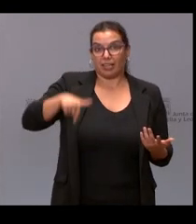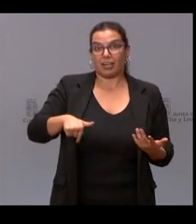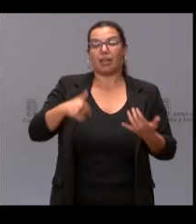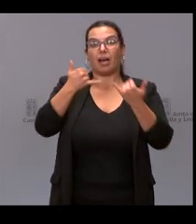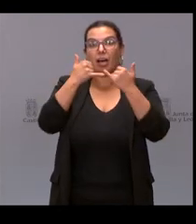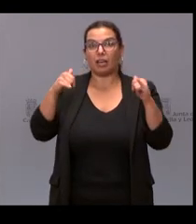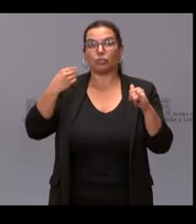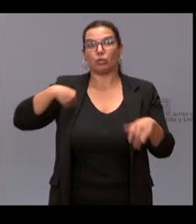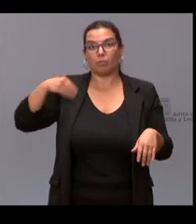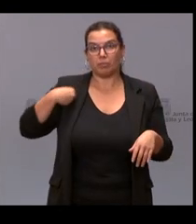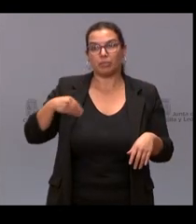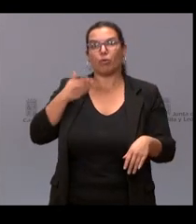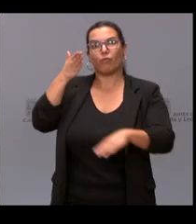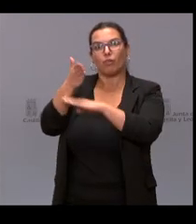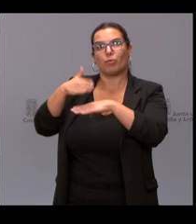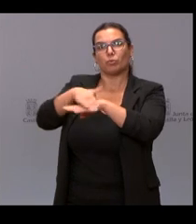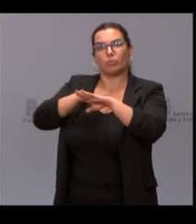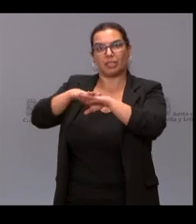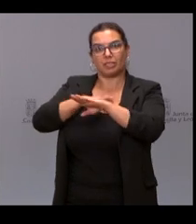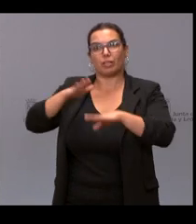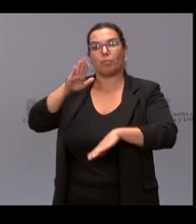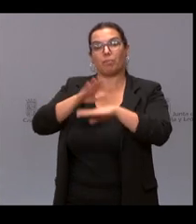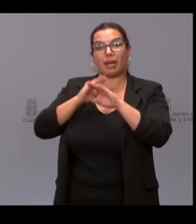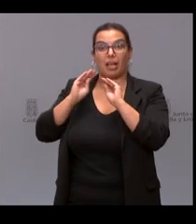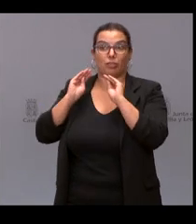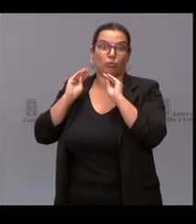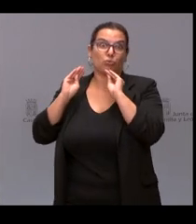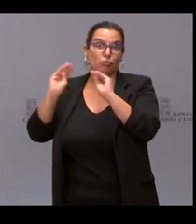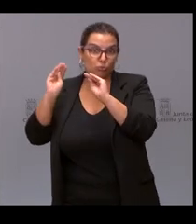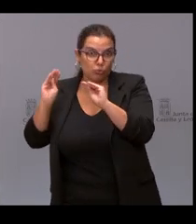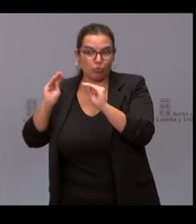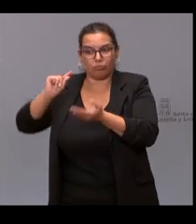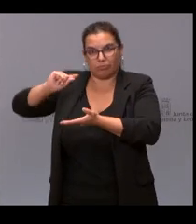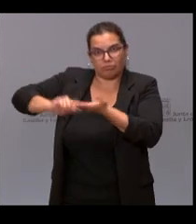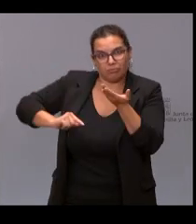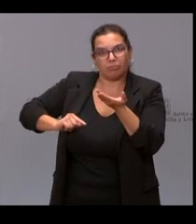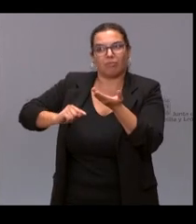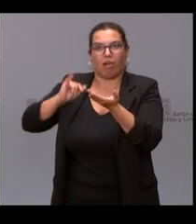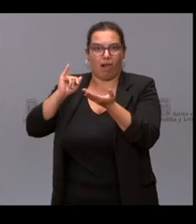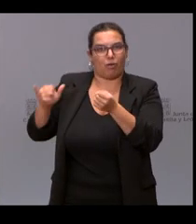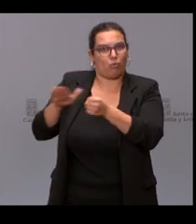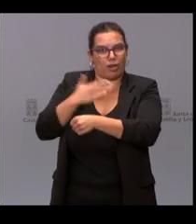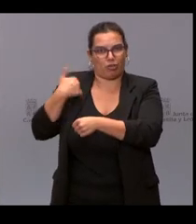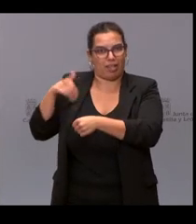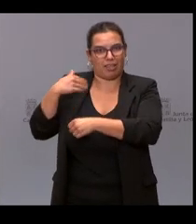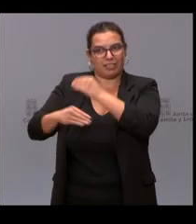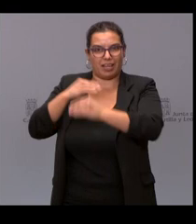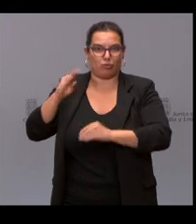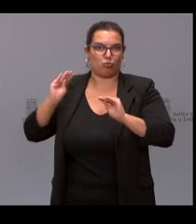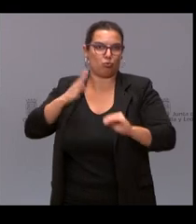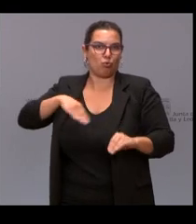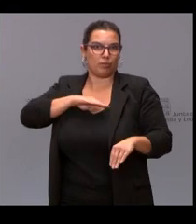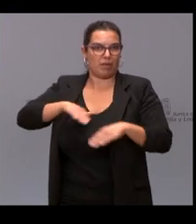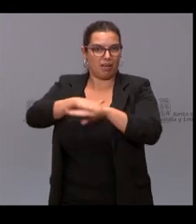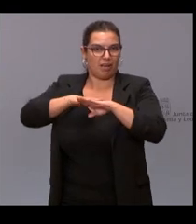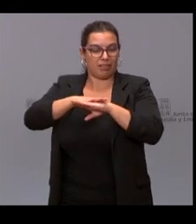firma en el ministerio para que la parte que le corresponde, obviamente, al Gobierno de España también quede cubierta. De manera que lo primero que tengo que destacar es